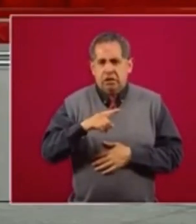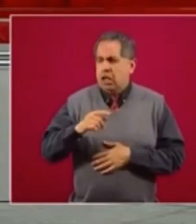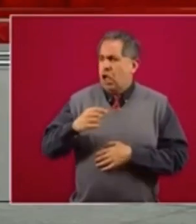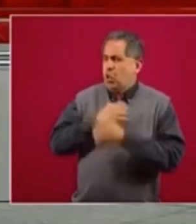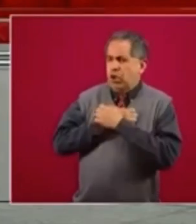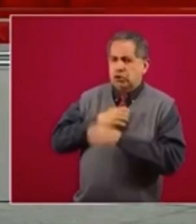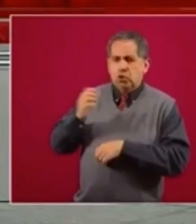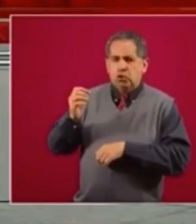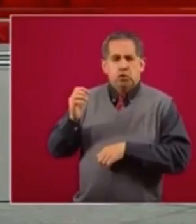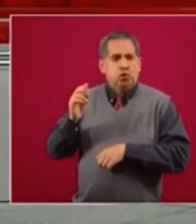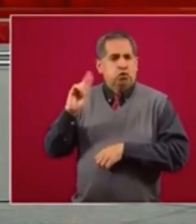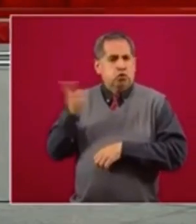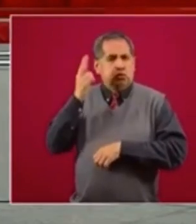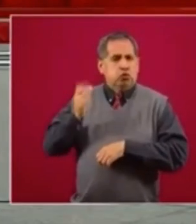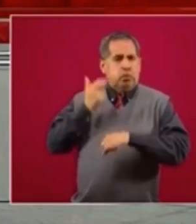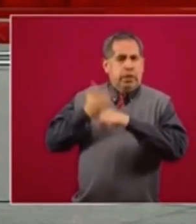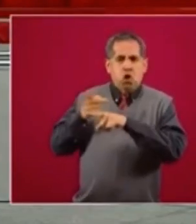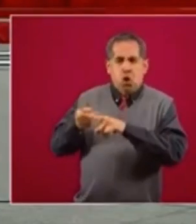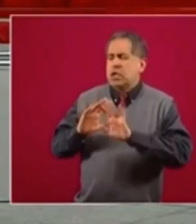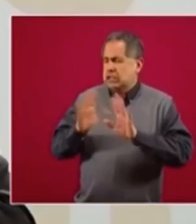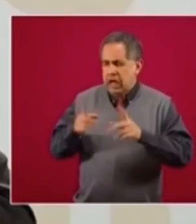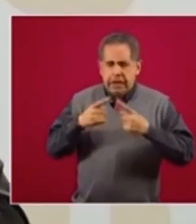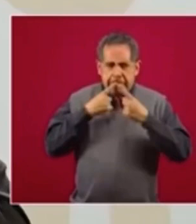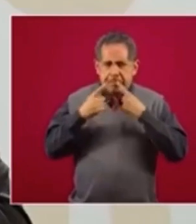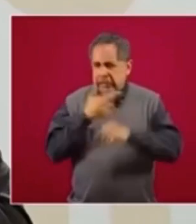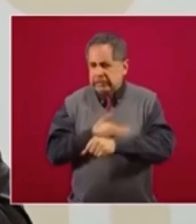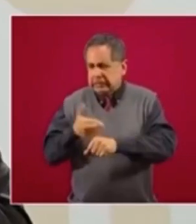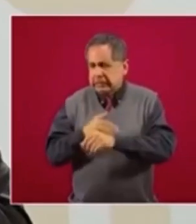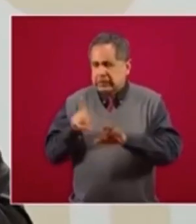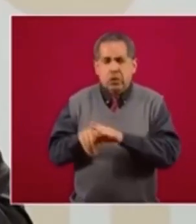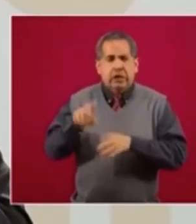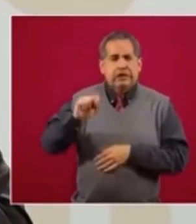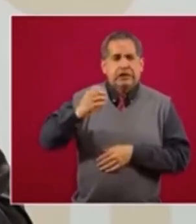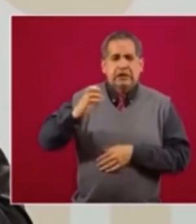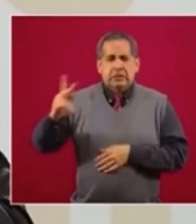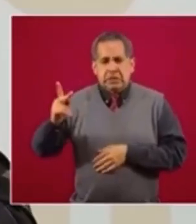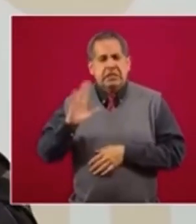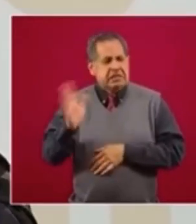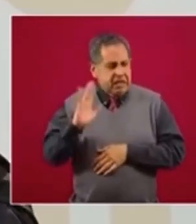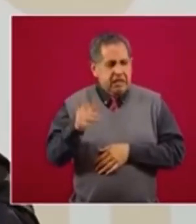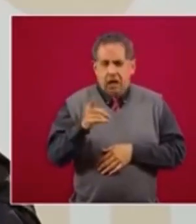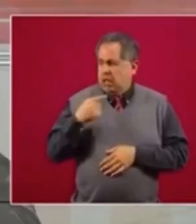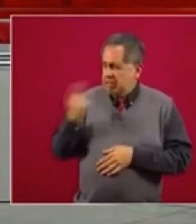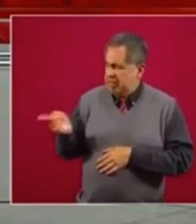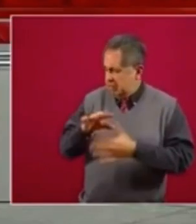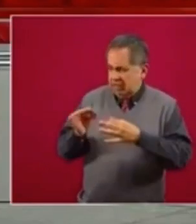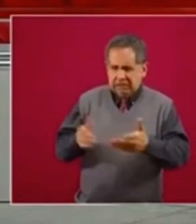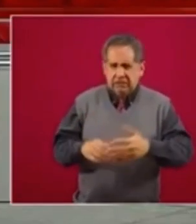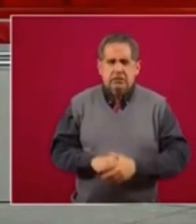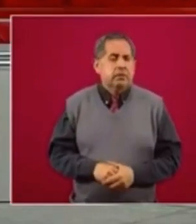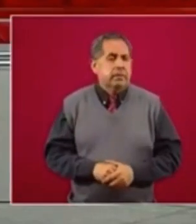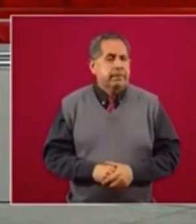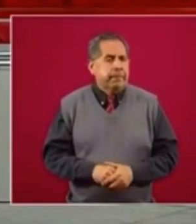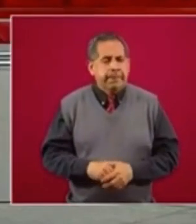superior y ha habido una gestión ante la Secretaría de Hacienda para que esto suceda. No sé si quieres comentar algo. Sí,